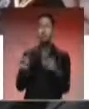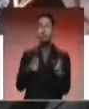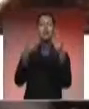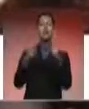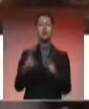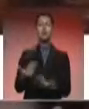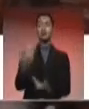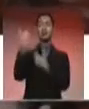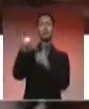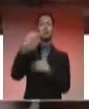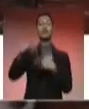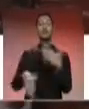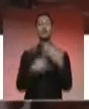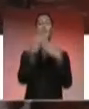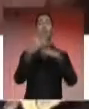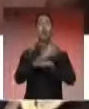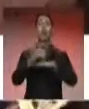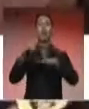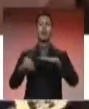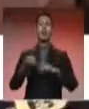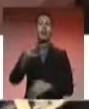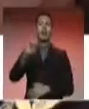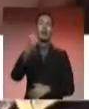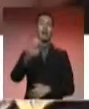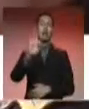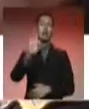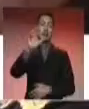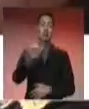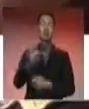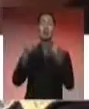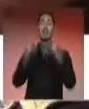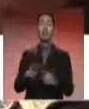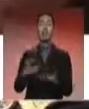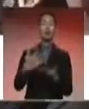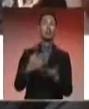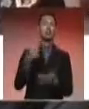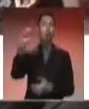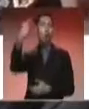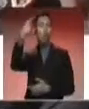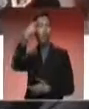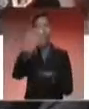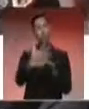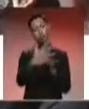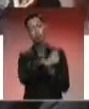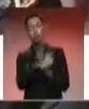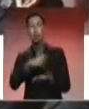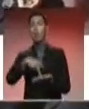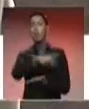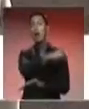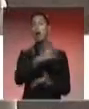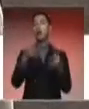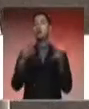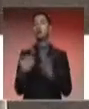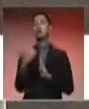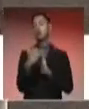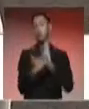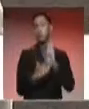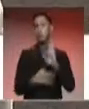designar al nuevo director del ISFA y se pagarán los bienes expropiados con otros bienes según el avalúo catastral.